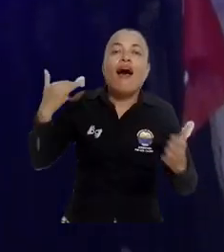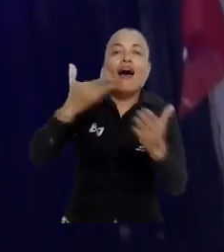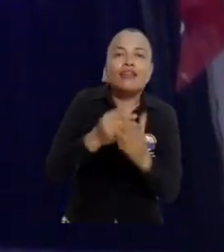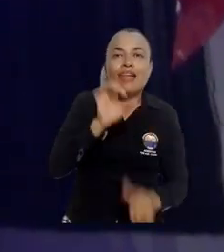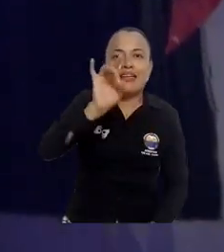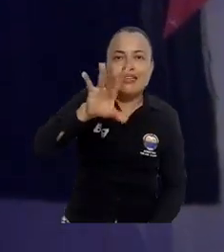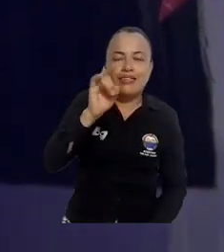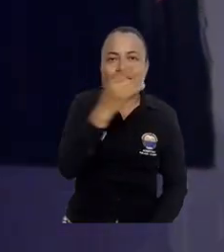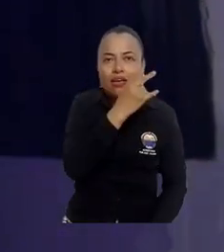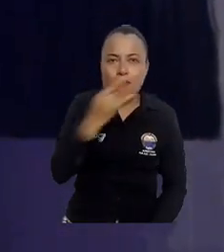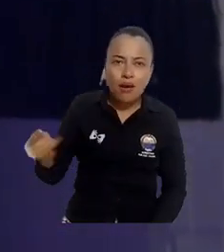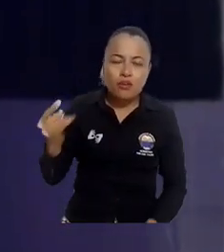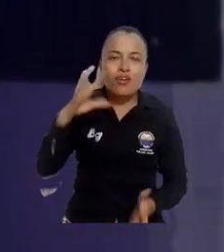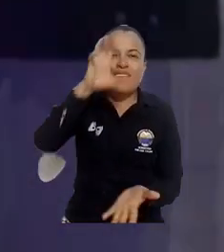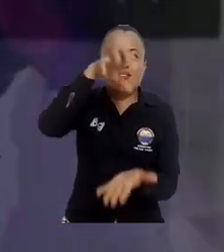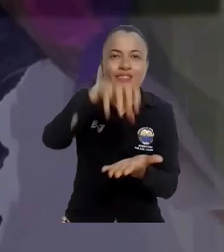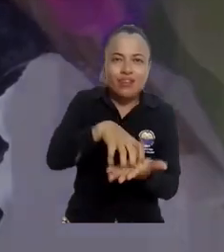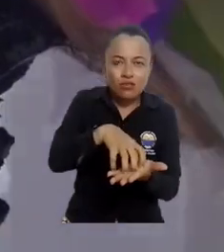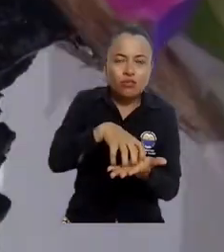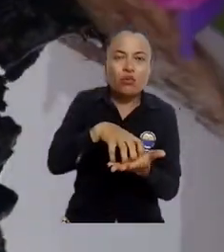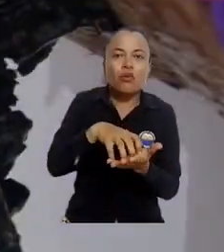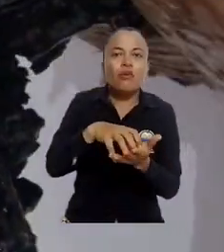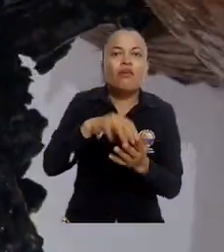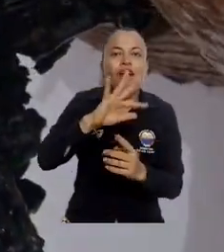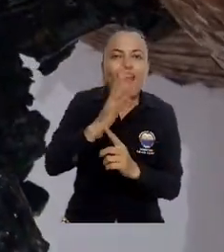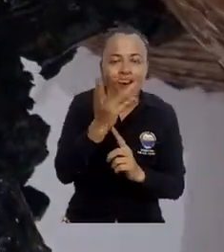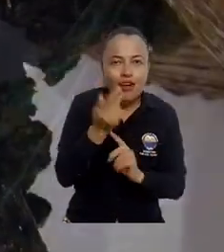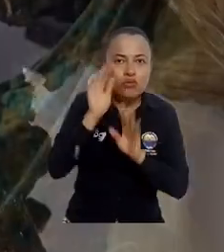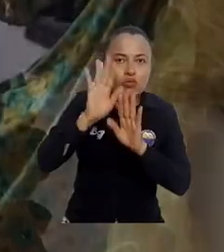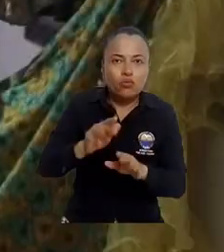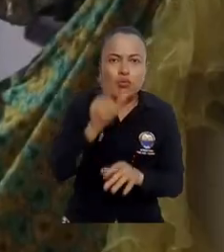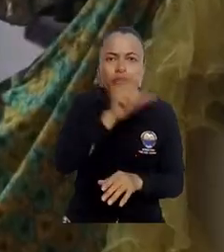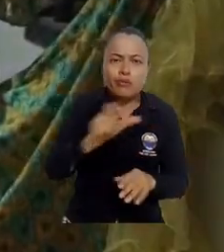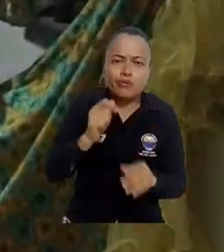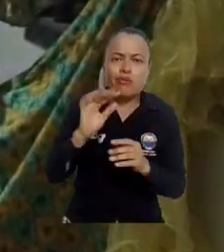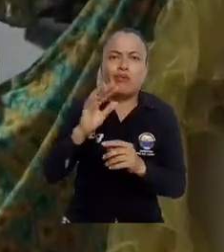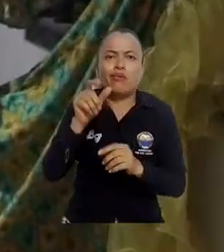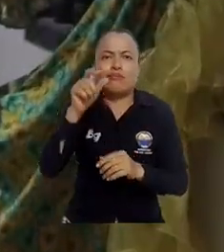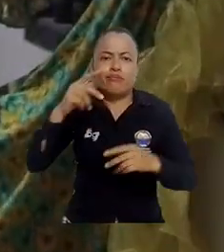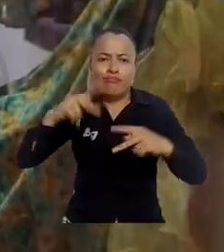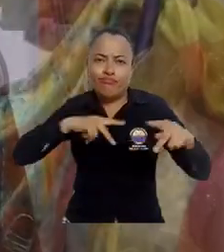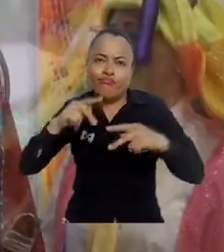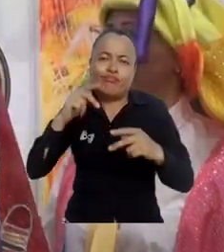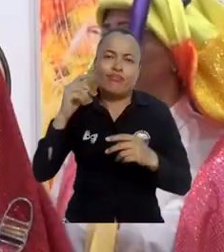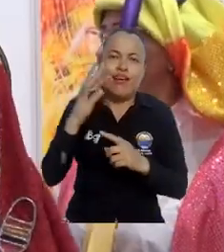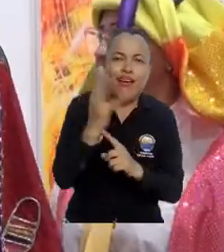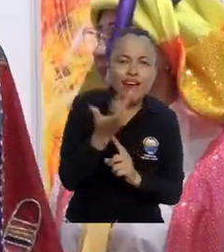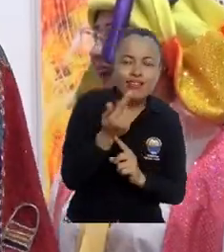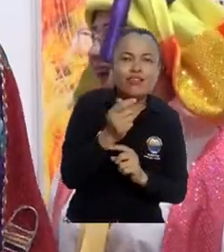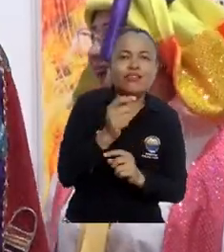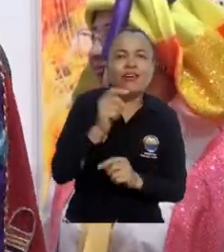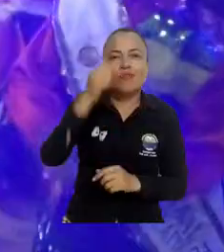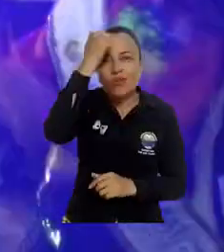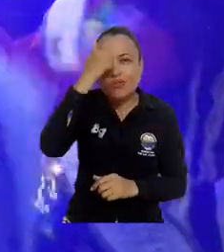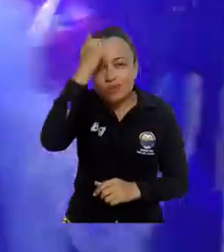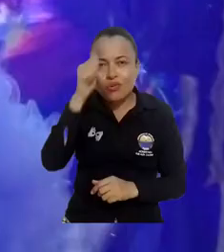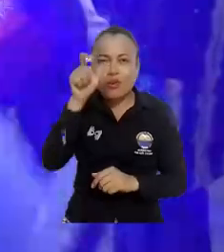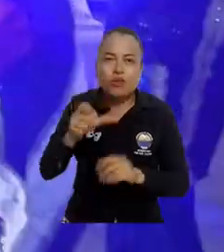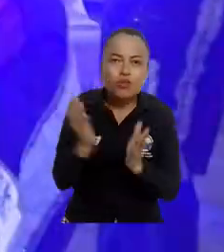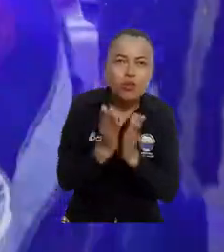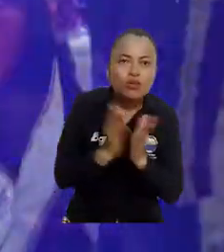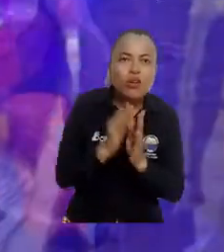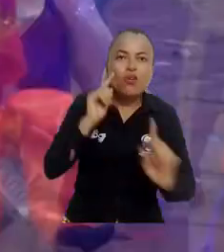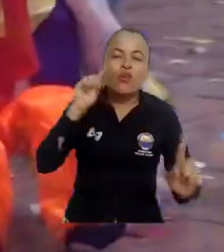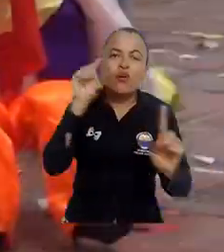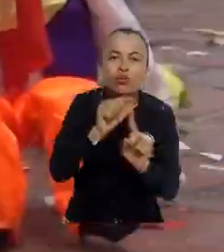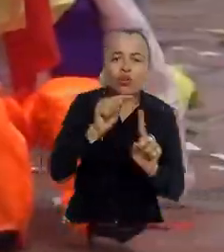15 de marzo en el Centro Cultural Claustro San Juan Nepomuceno, que reúne a artistas, estudiantes, docentes y gestores culturales de la